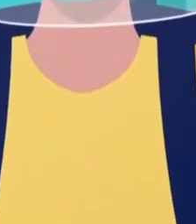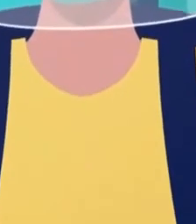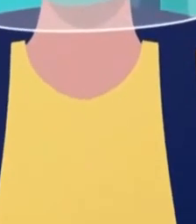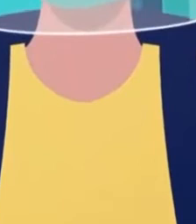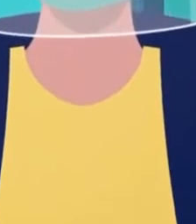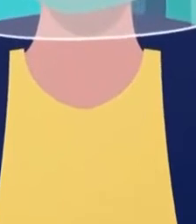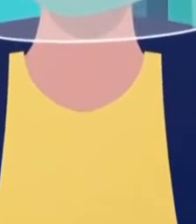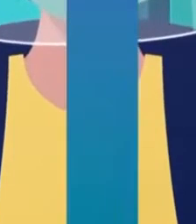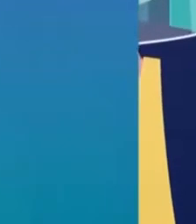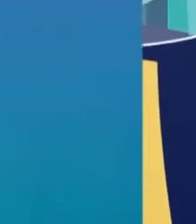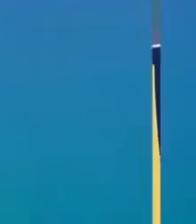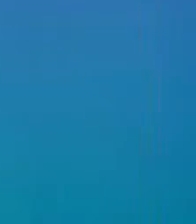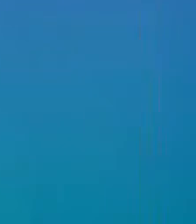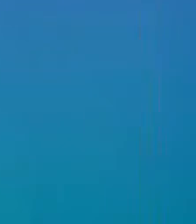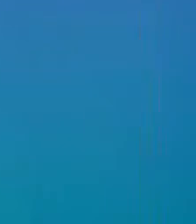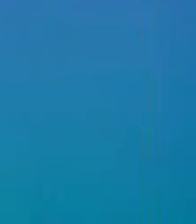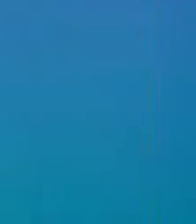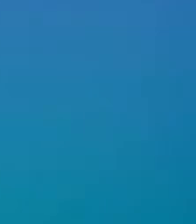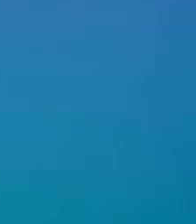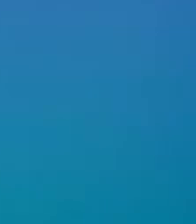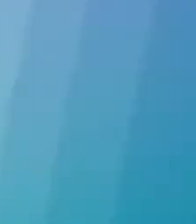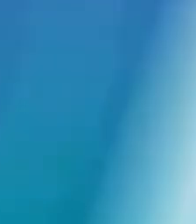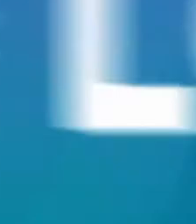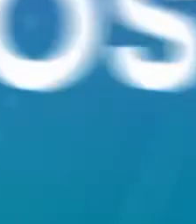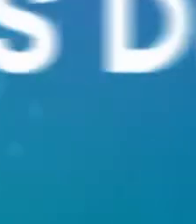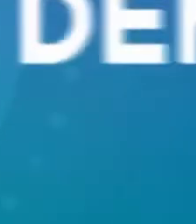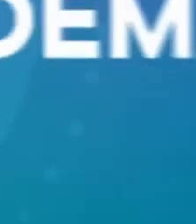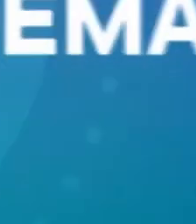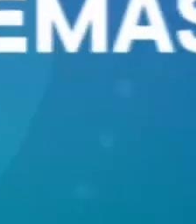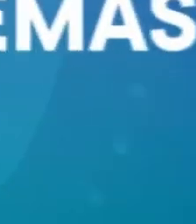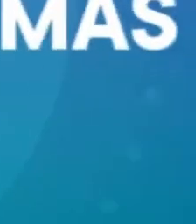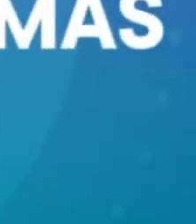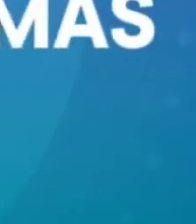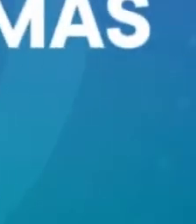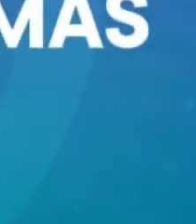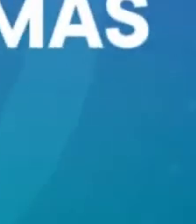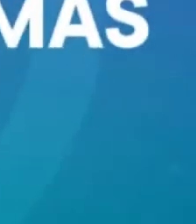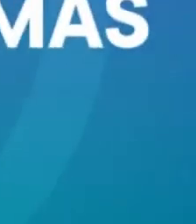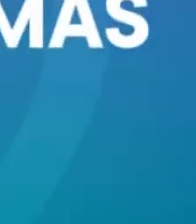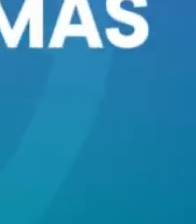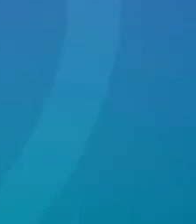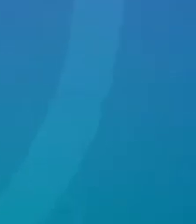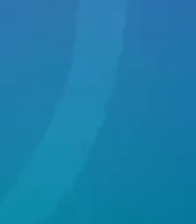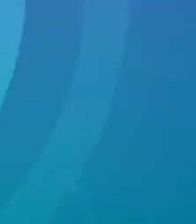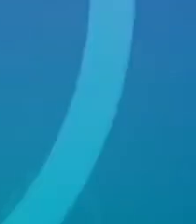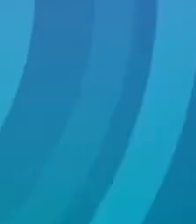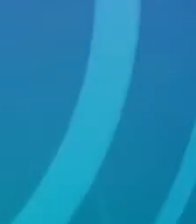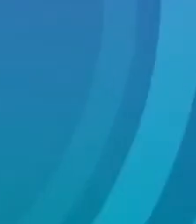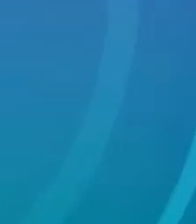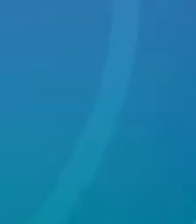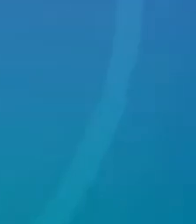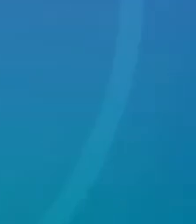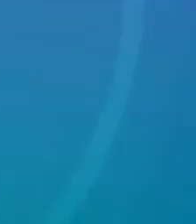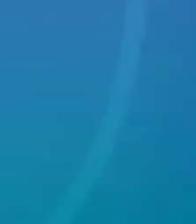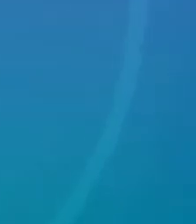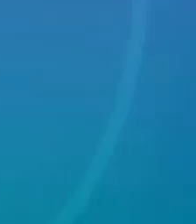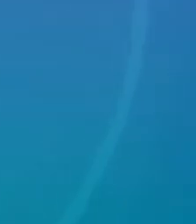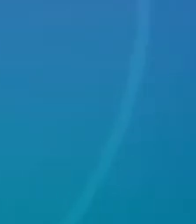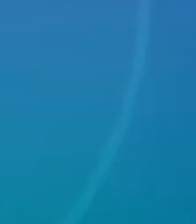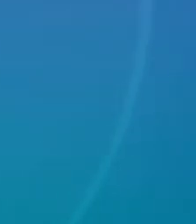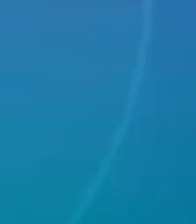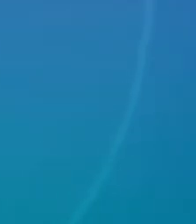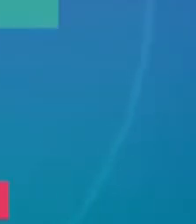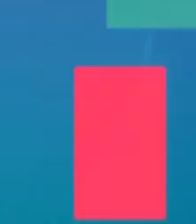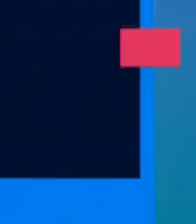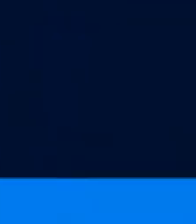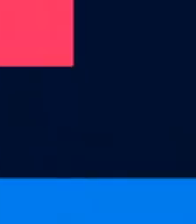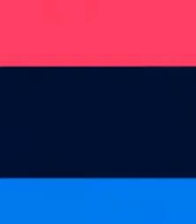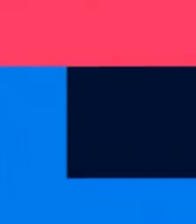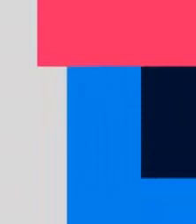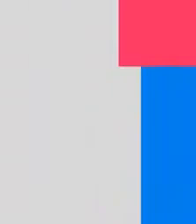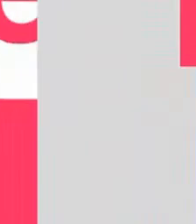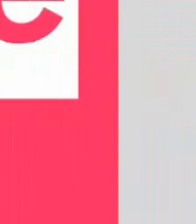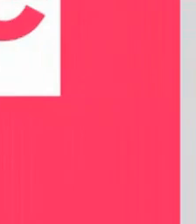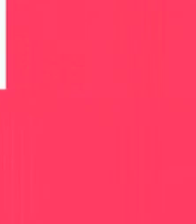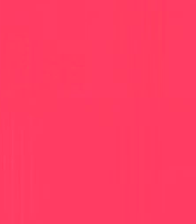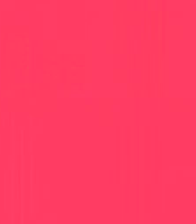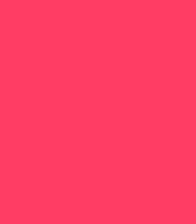podrás transportarte. Si me cuido yo, cuido a los demás. Primero mi salud.